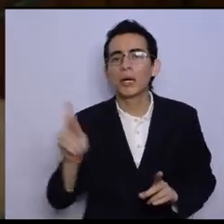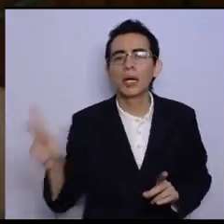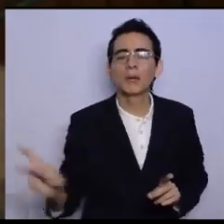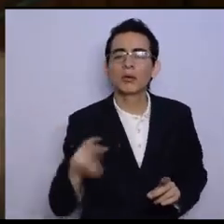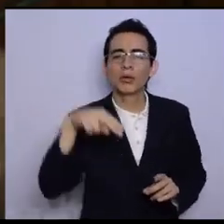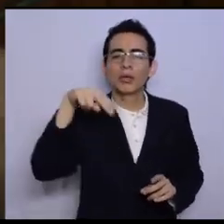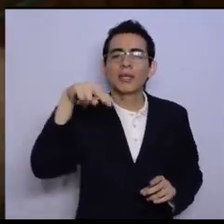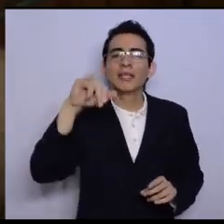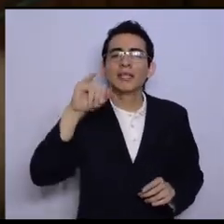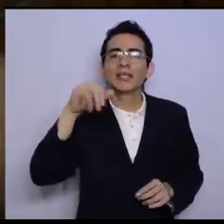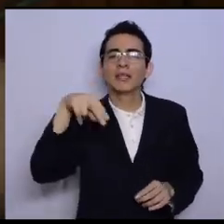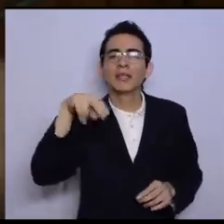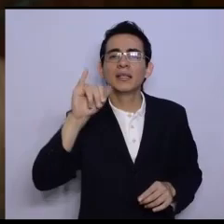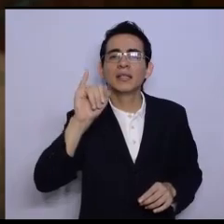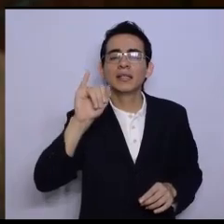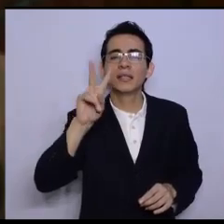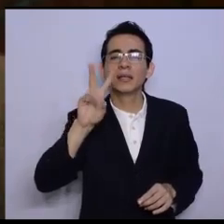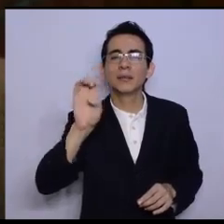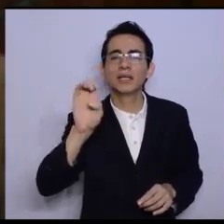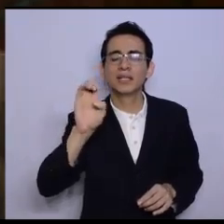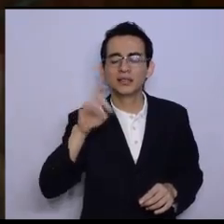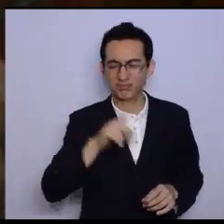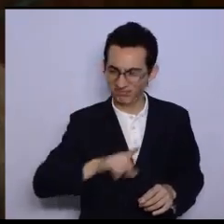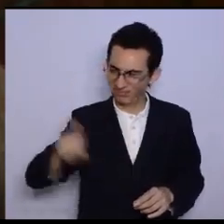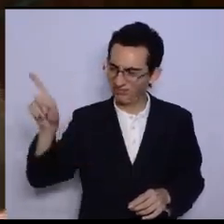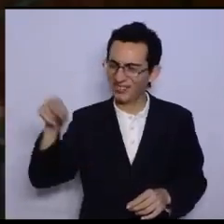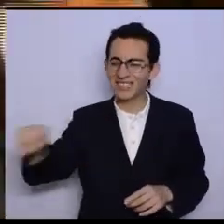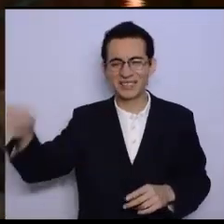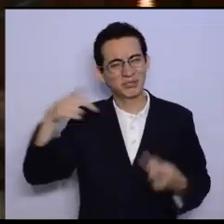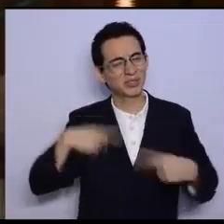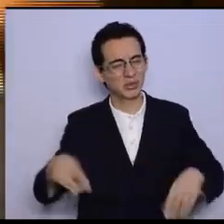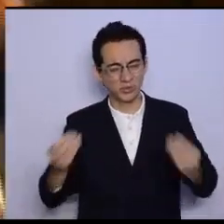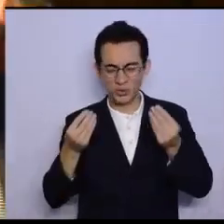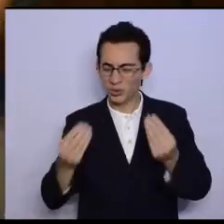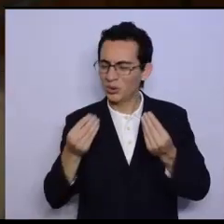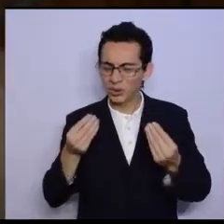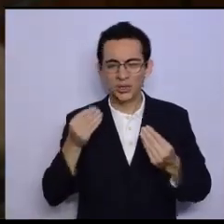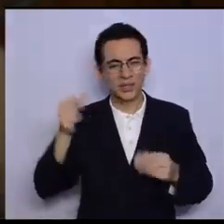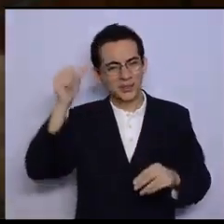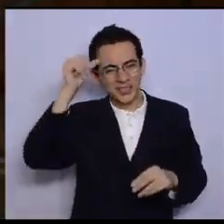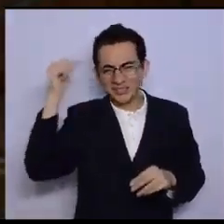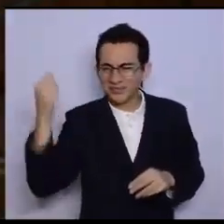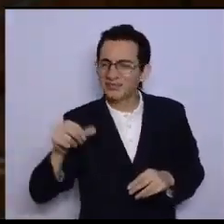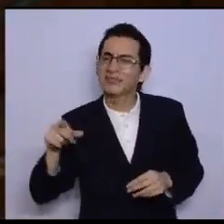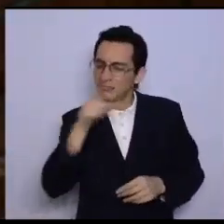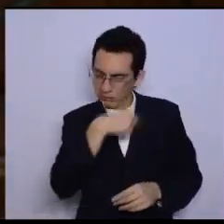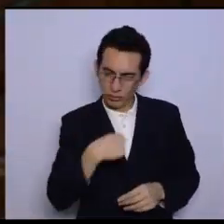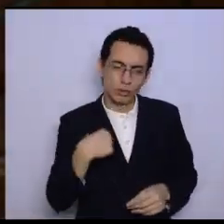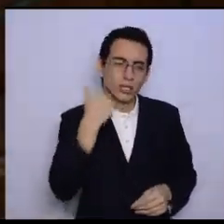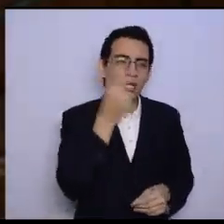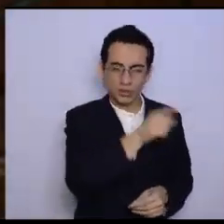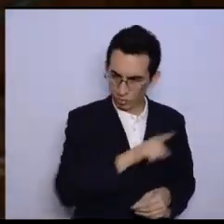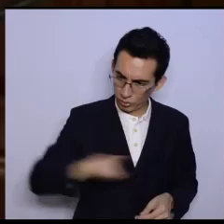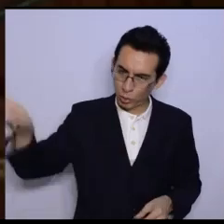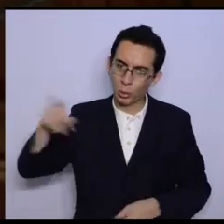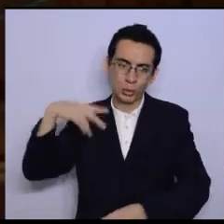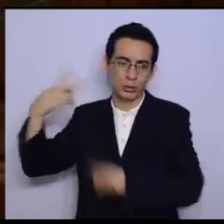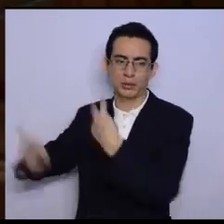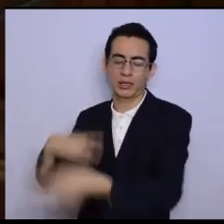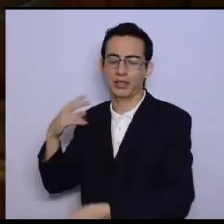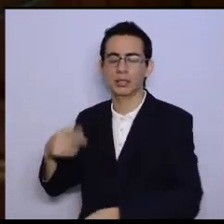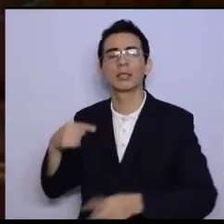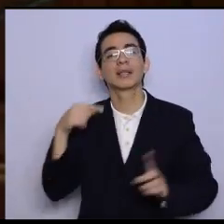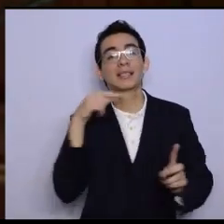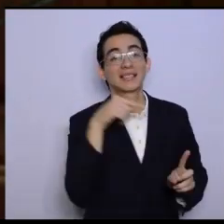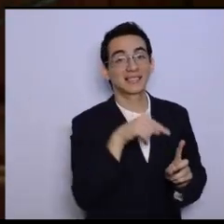es mala en extremo y ya me hartaron con sus pecados. Ve y predícales y diles que se arrepientan. Y dice Jonás,